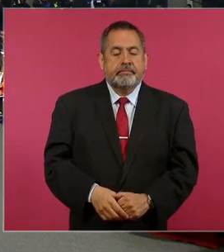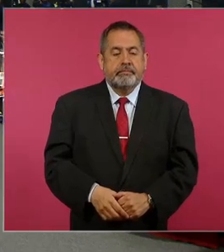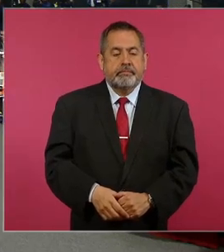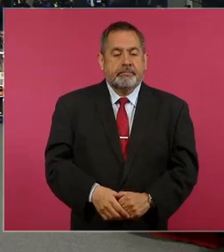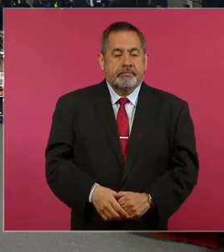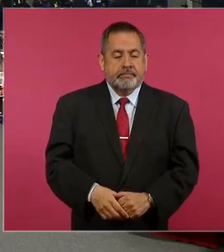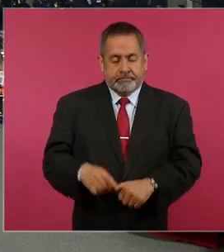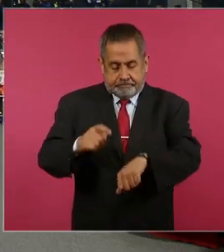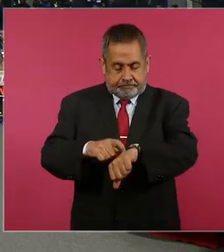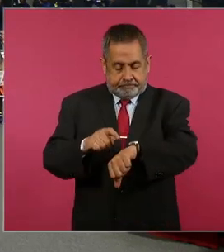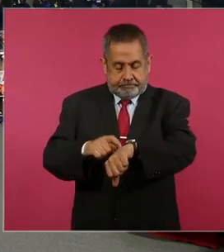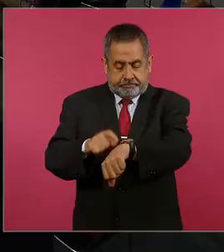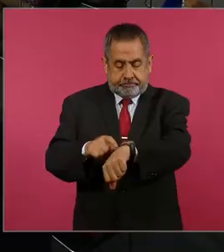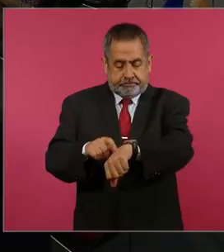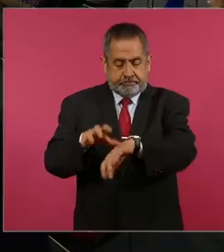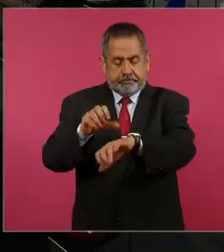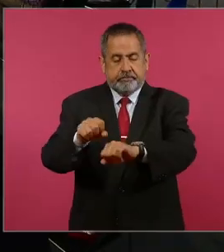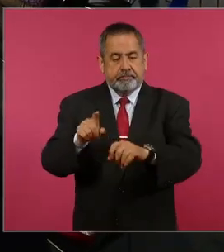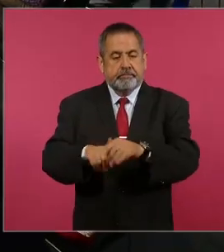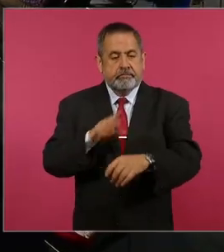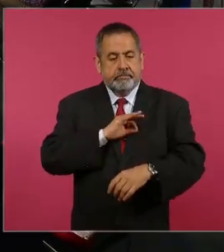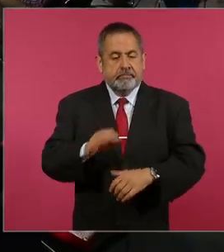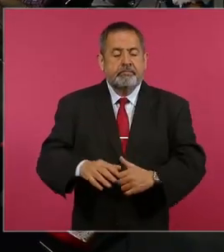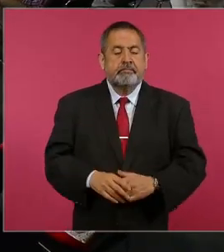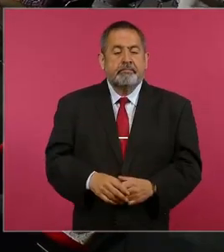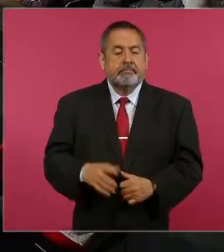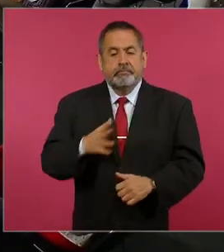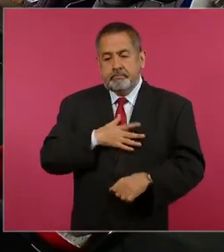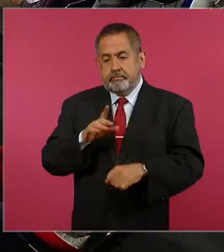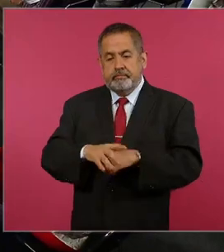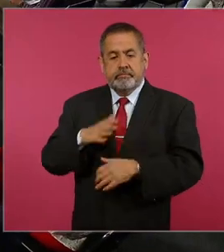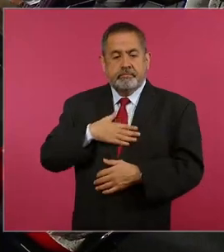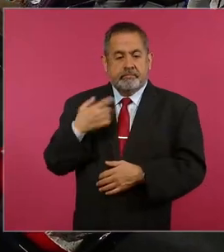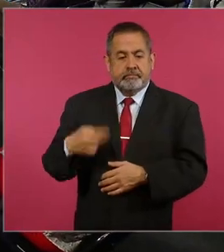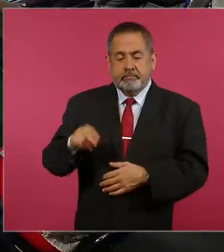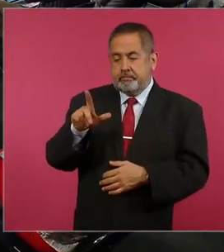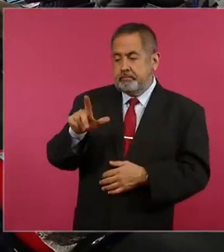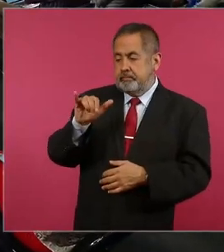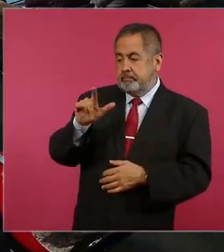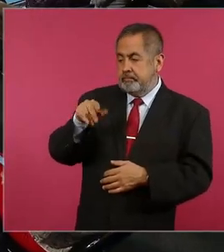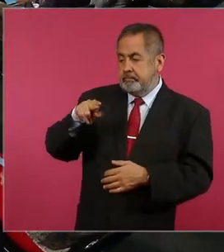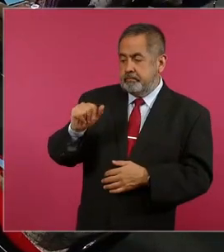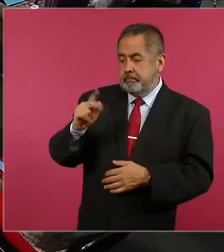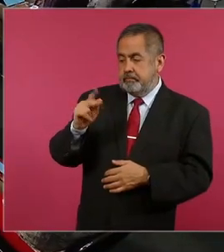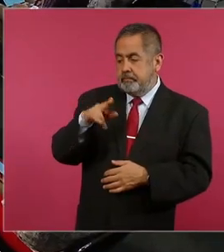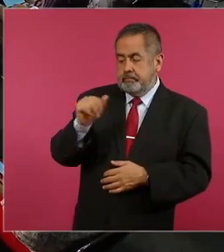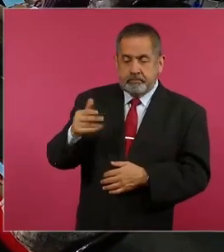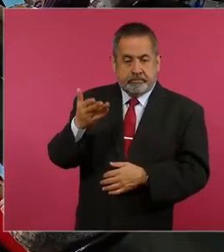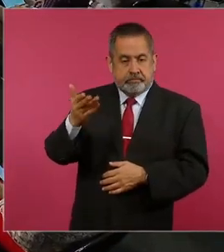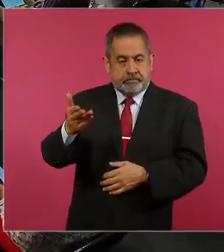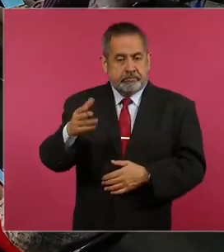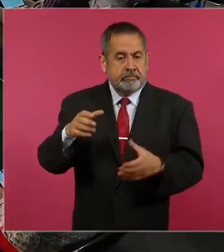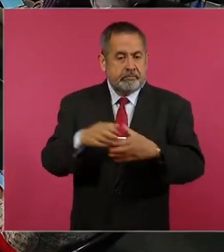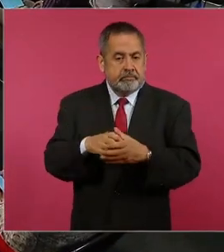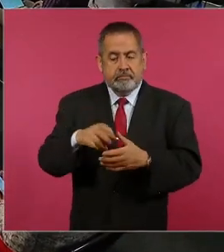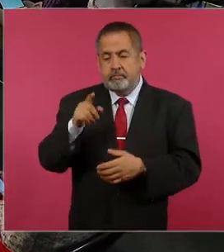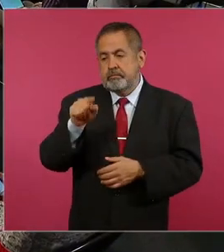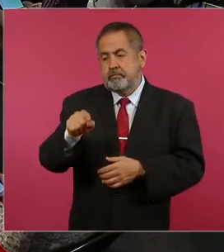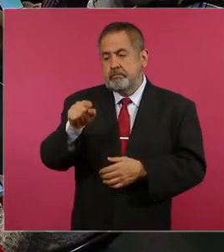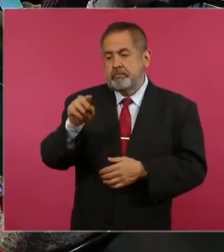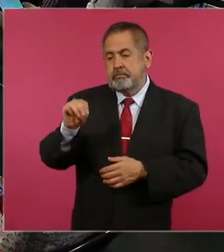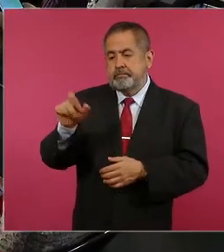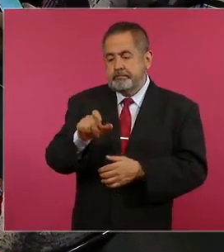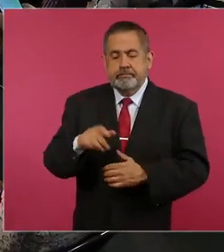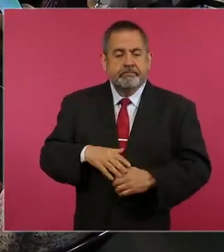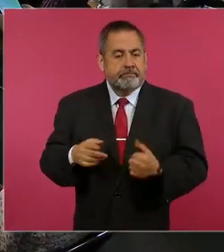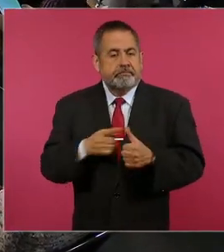Sí va a alcanzar. Bueno, buenos días, Liliana Piña de tiempo.com.mx y puentelibre.mx. Mi